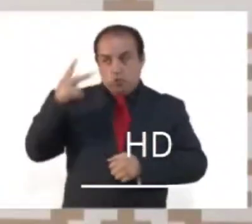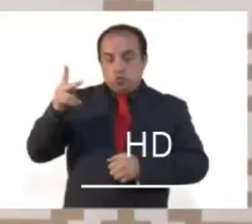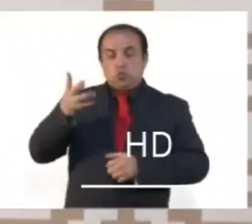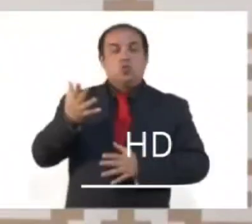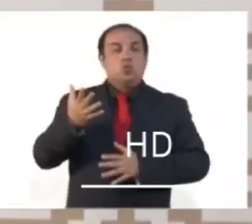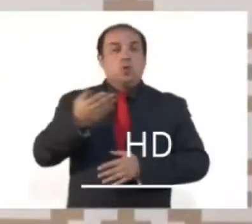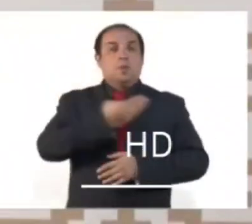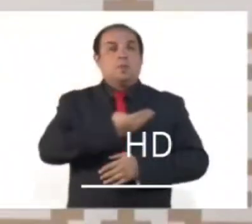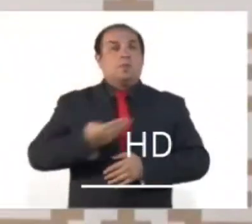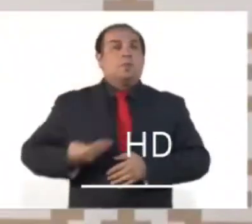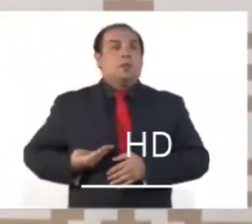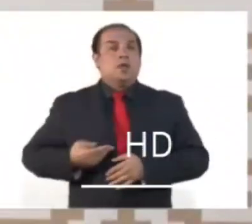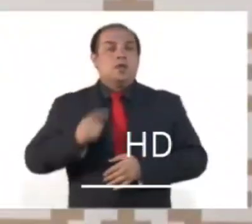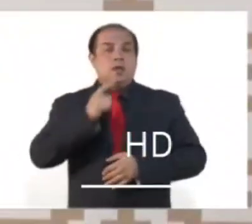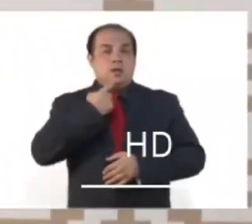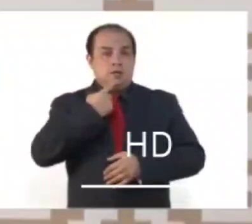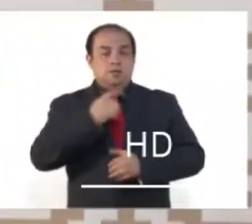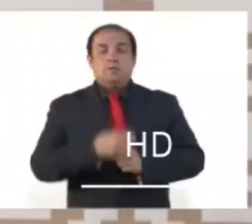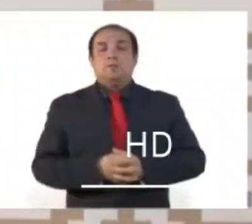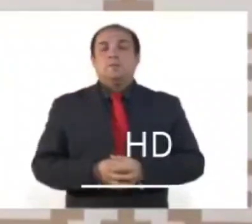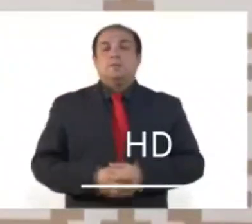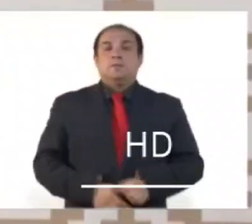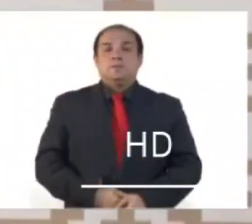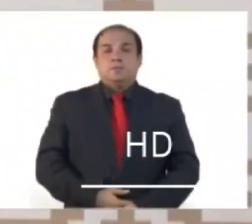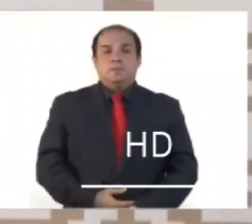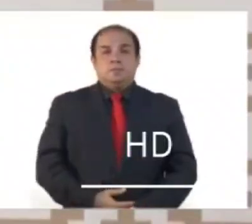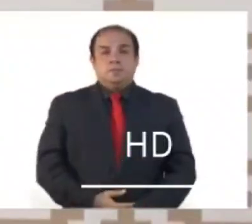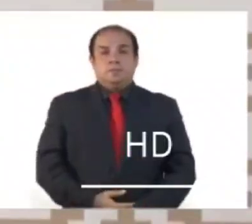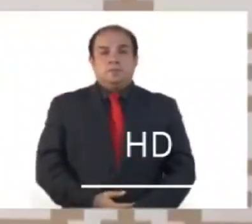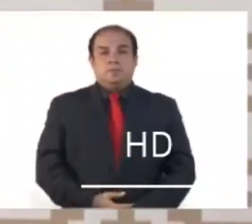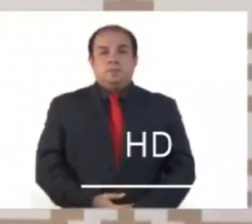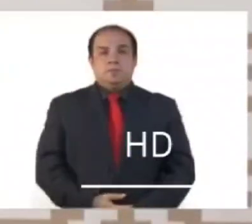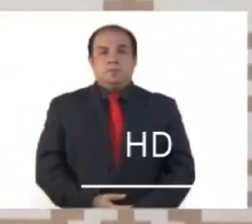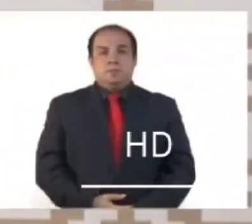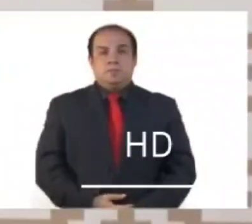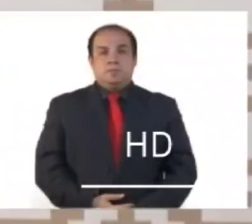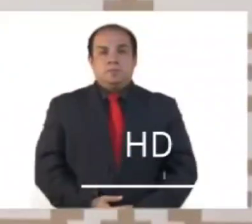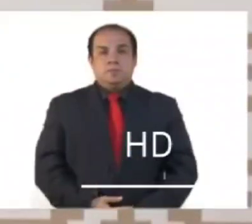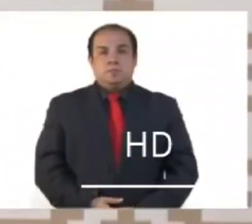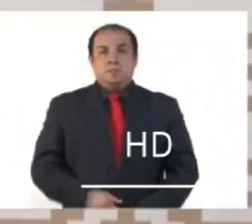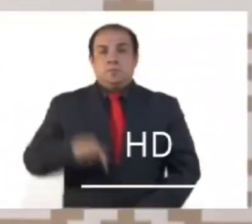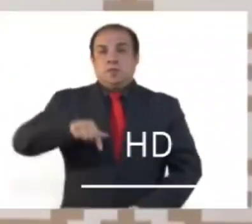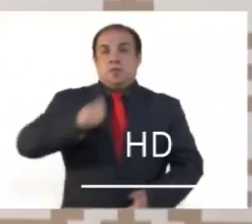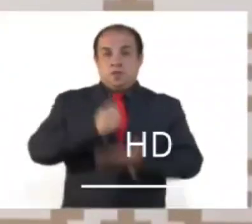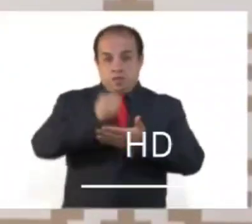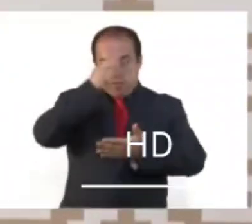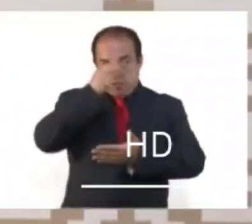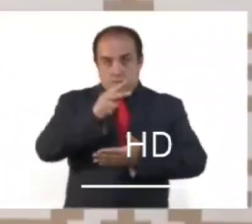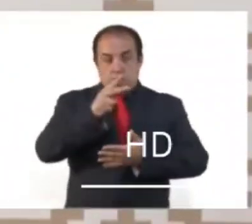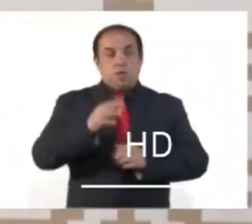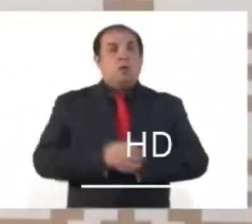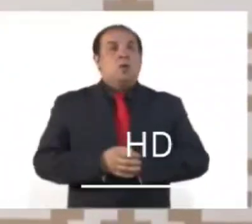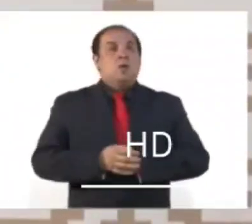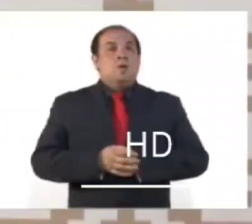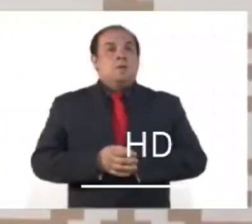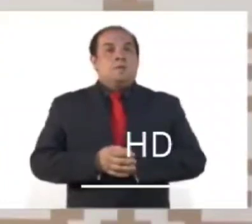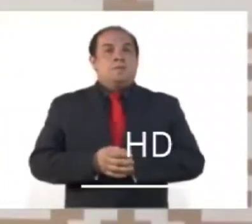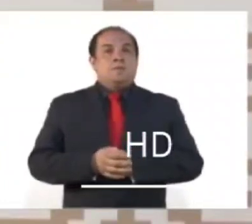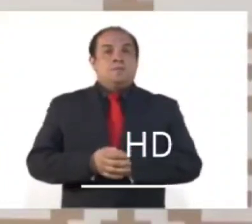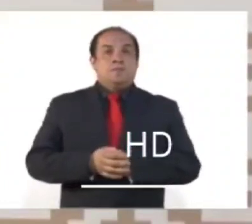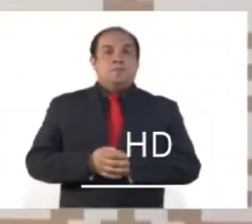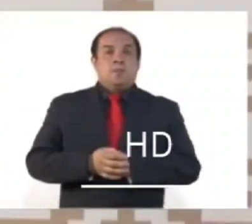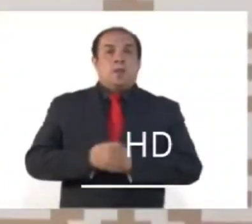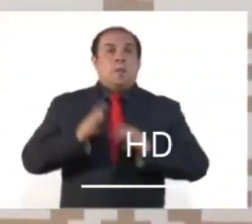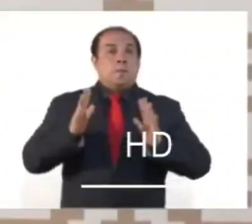el presidente de la República, el licenciado Andrés Manuel López Obrador. La Ciudad de México participa de